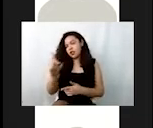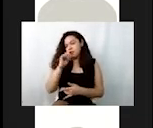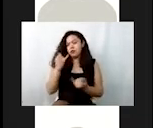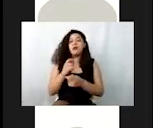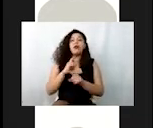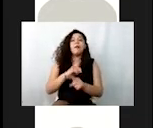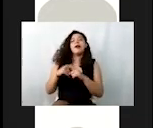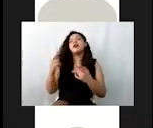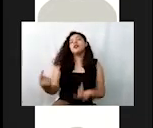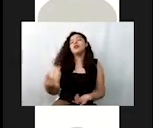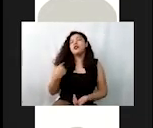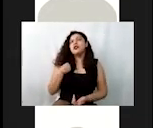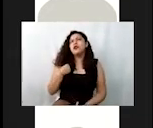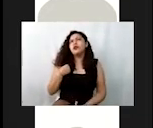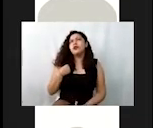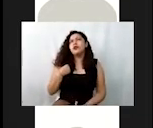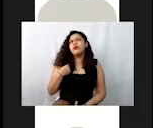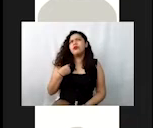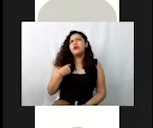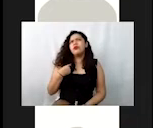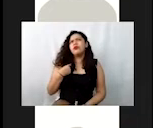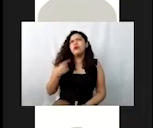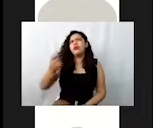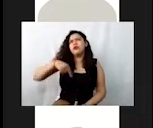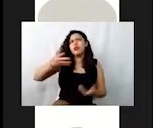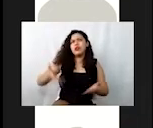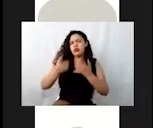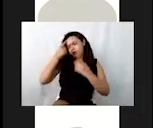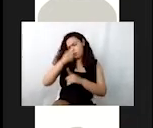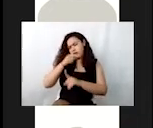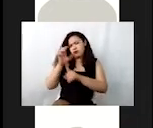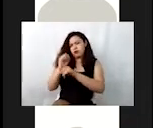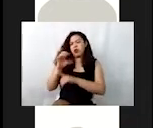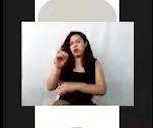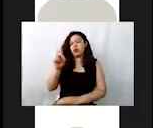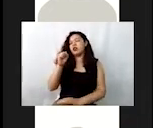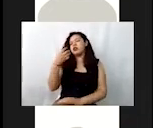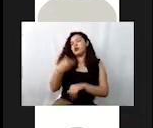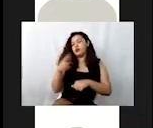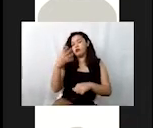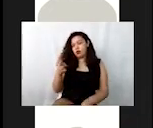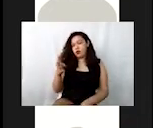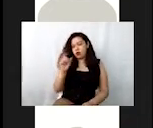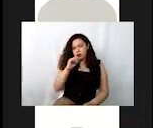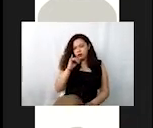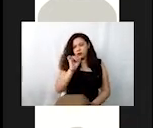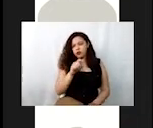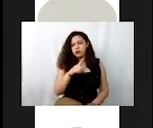ello contribuyen a una meta en particular del ODS 4 y otra más